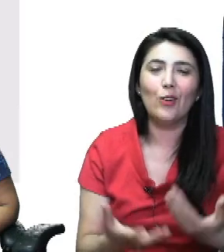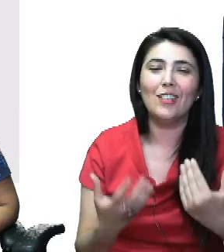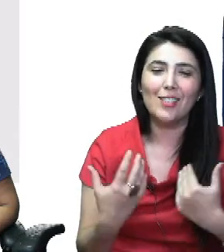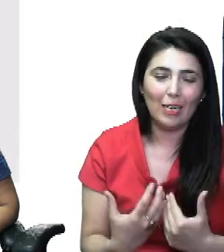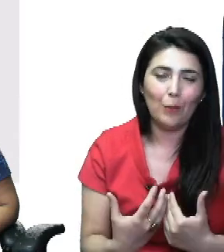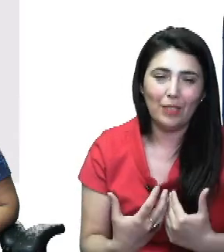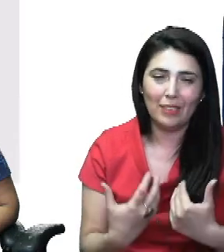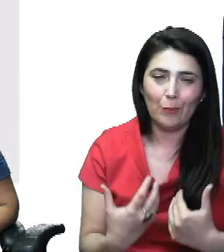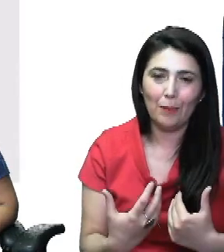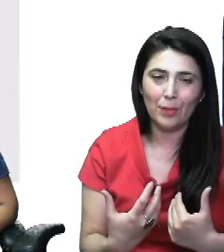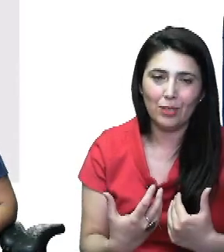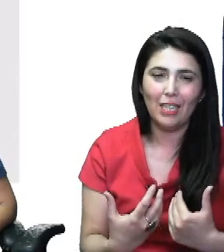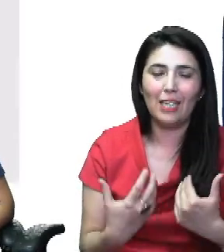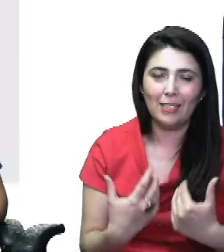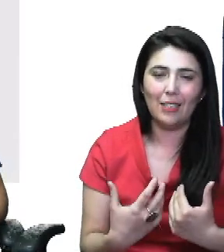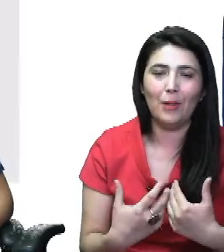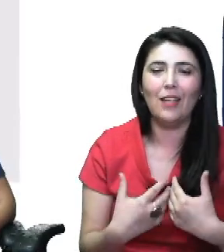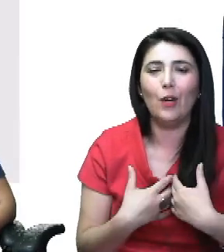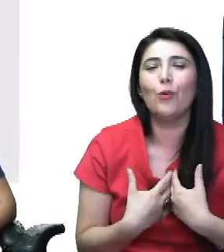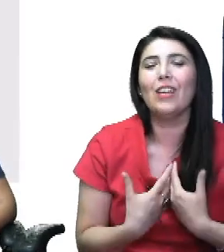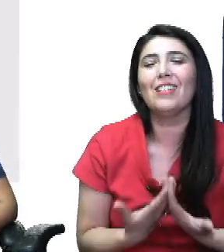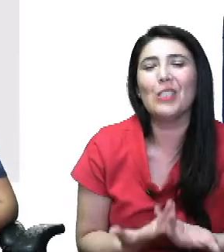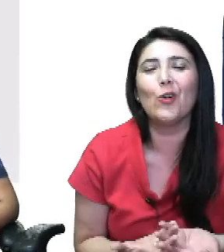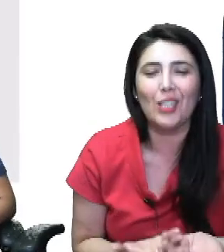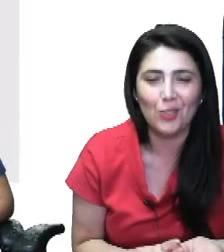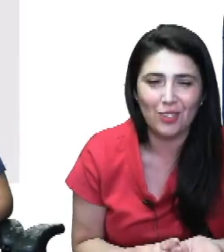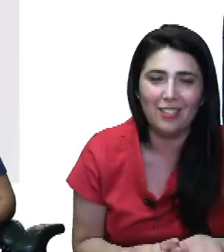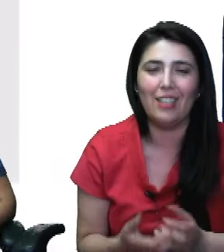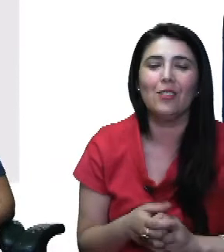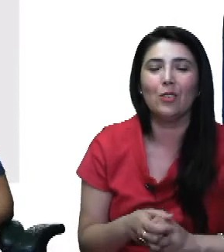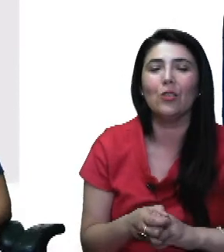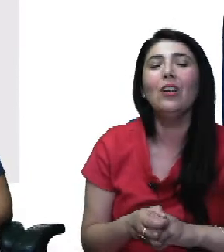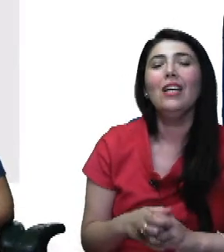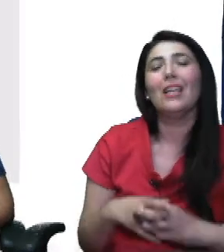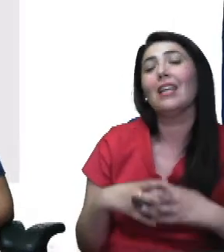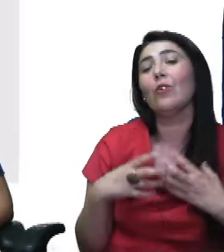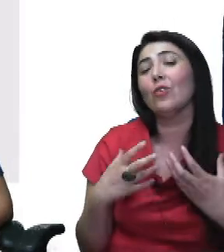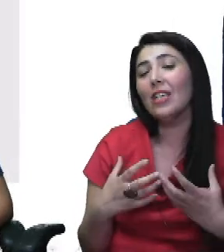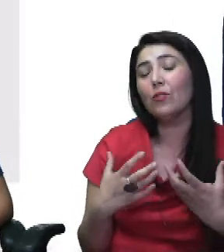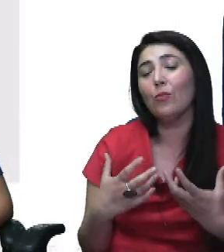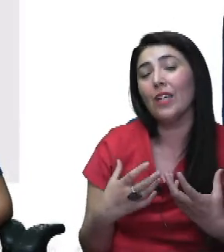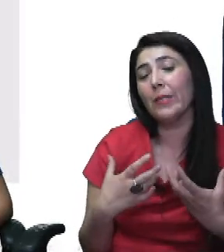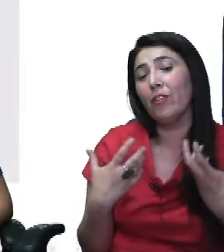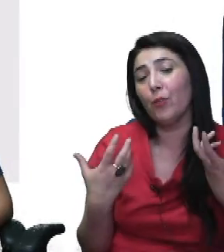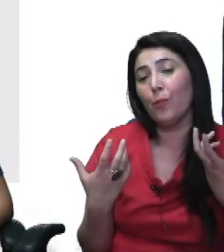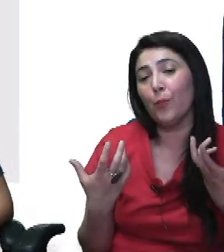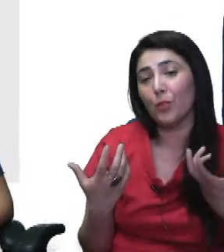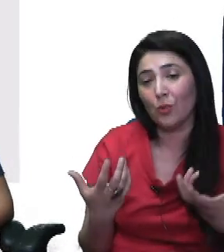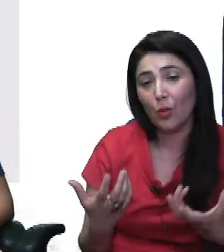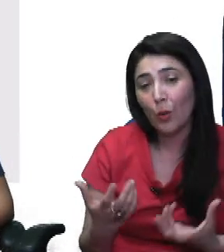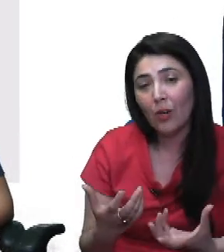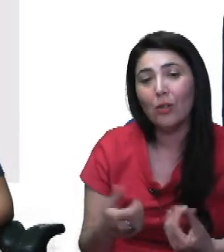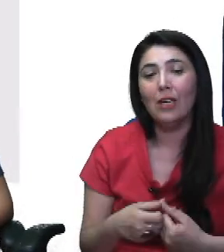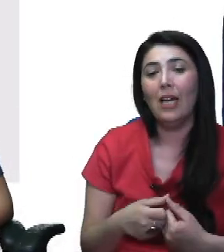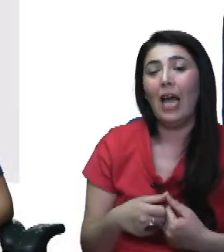románticamente, que lo que necesitamos las personas ante las estrés de pérdida es cubrir el vacío del corazón, ¿cierto? Es reconocer, asumir que estamos viviendo un